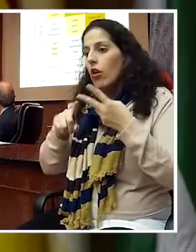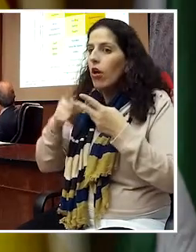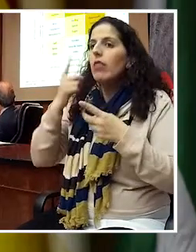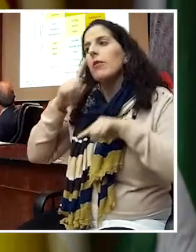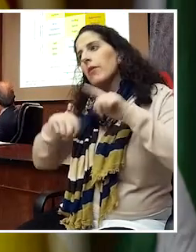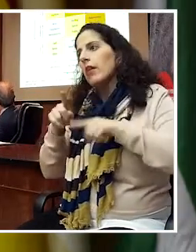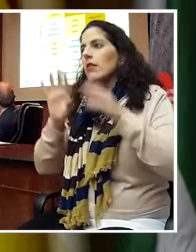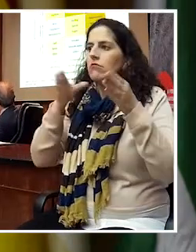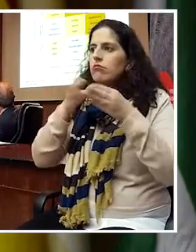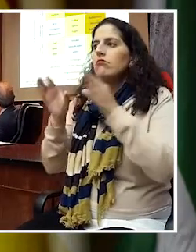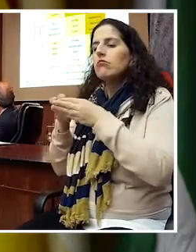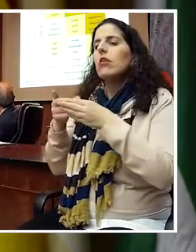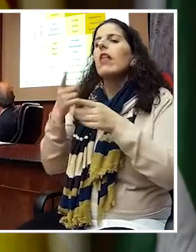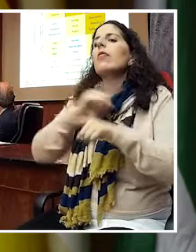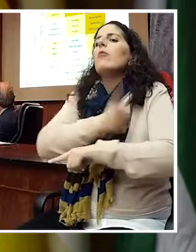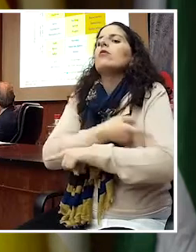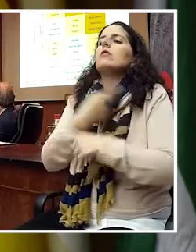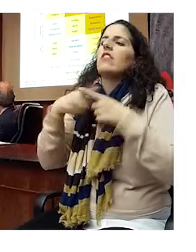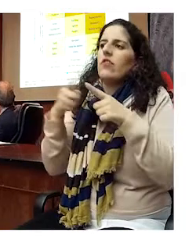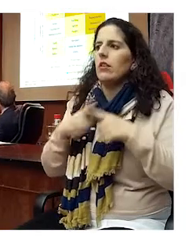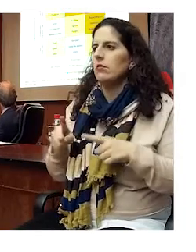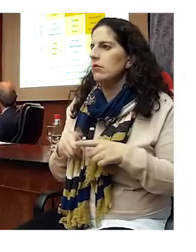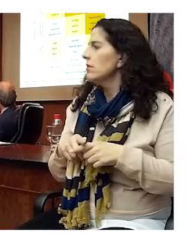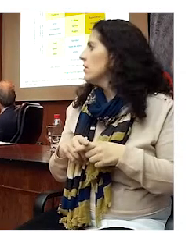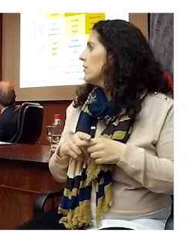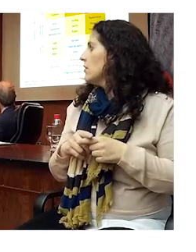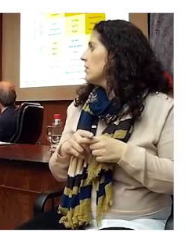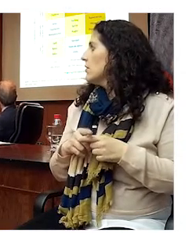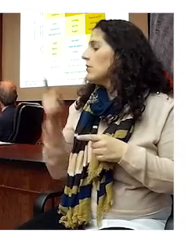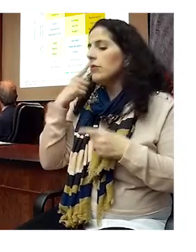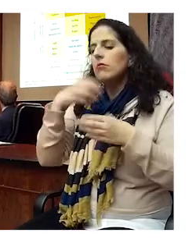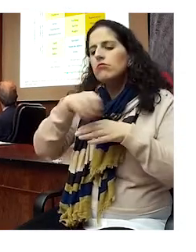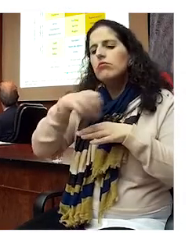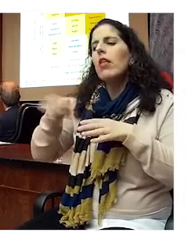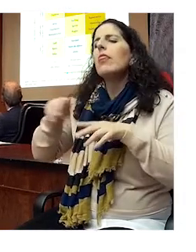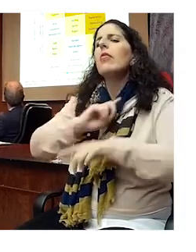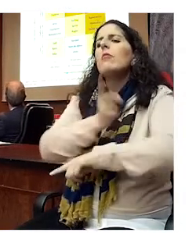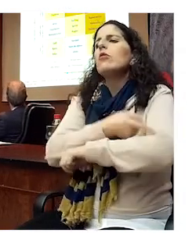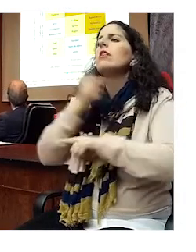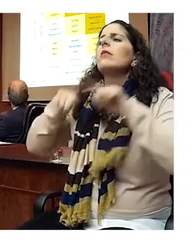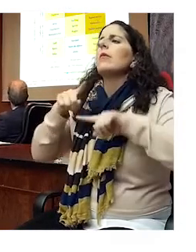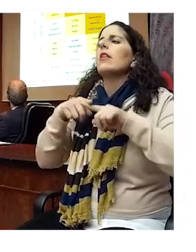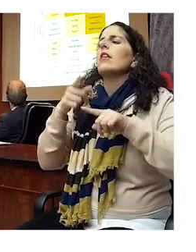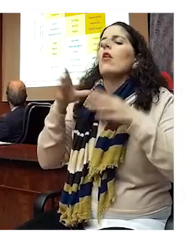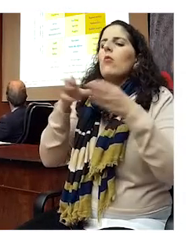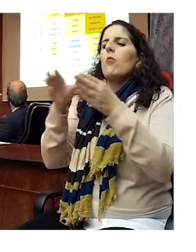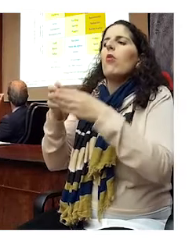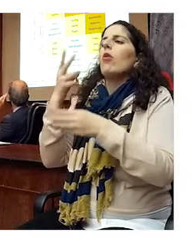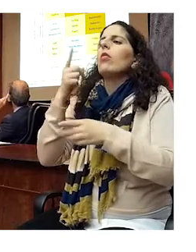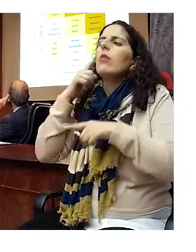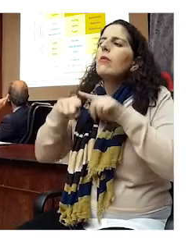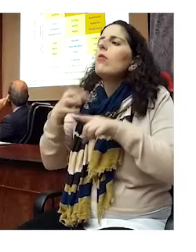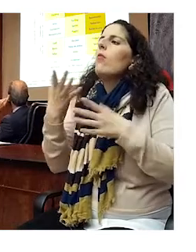la clasificación de Mitchell, que divide los deportes en función de el